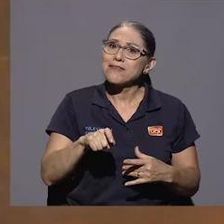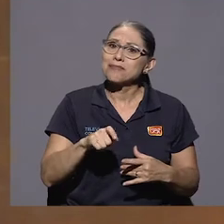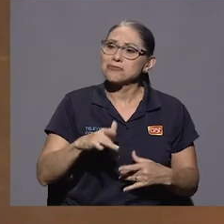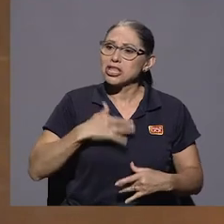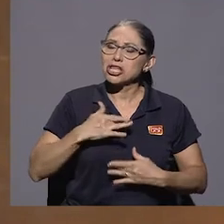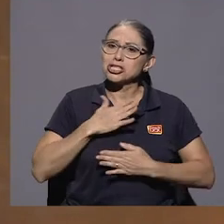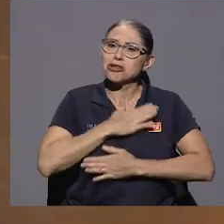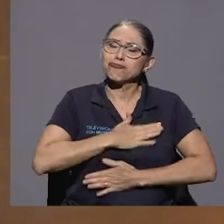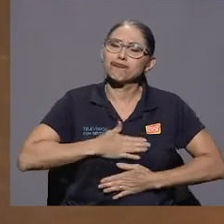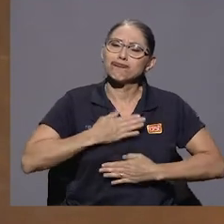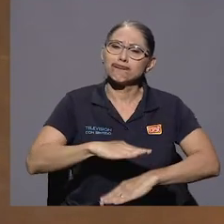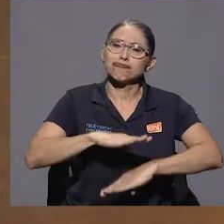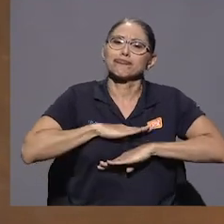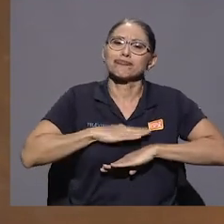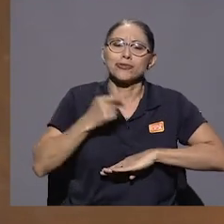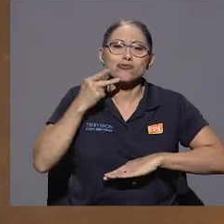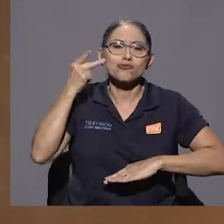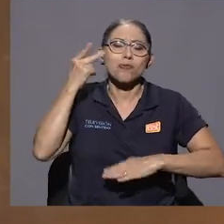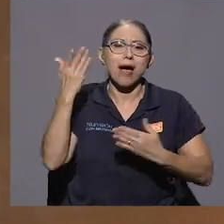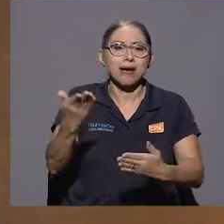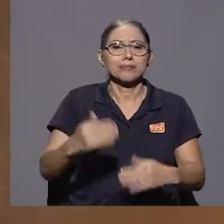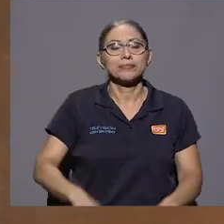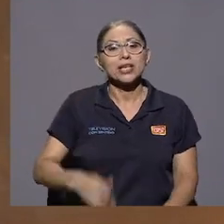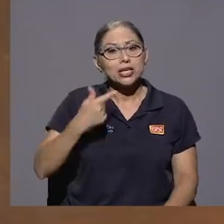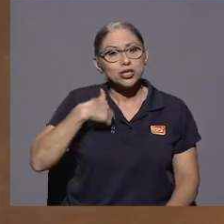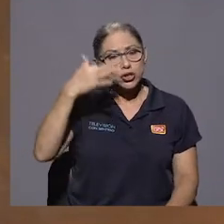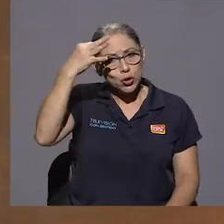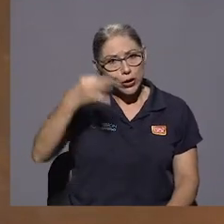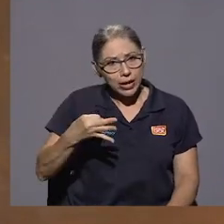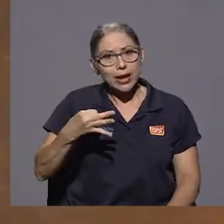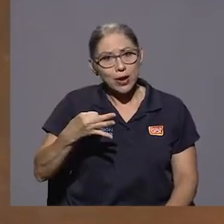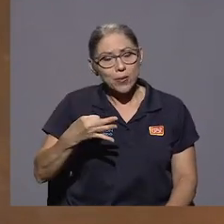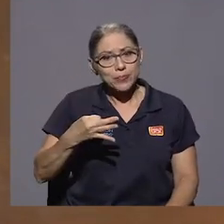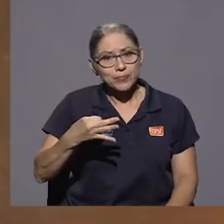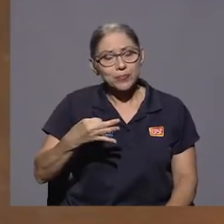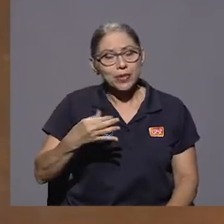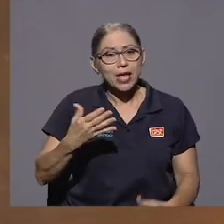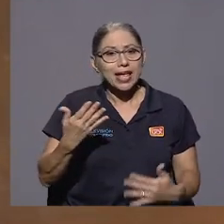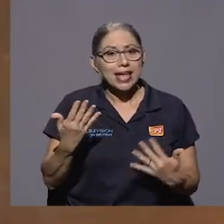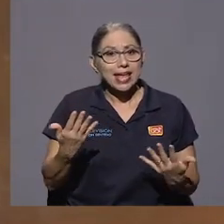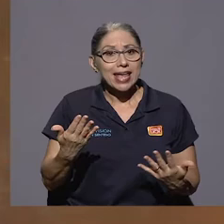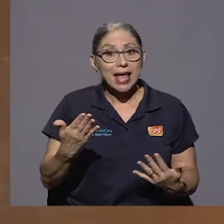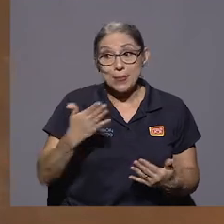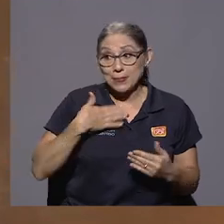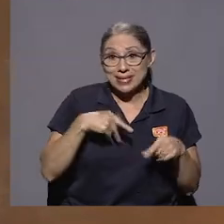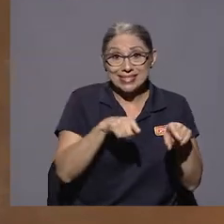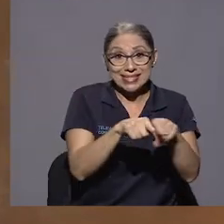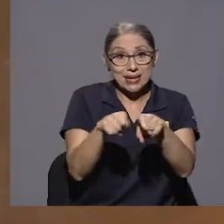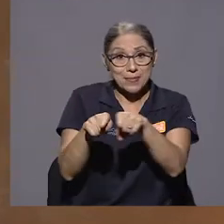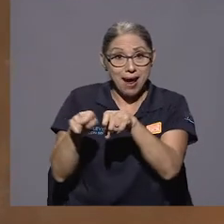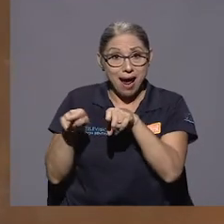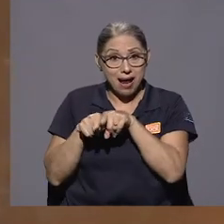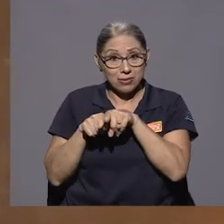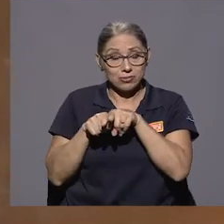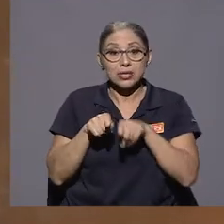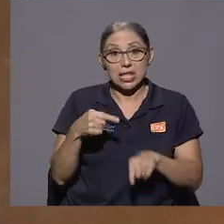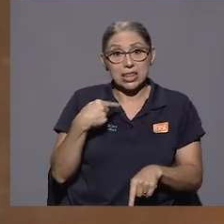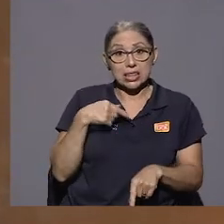regocijante para ellos y para ellas. Yo creo que tanto mis hermanos como